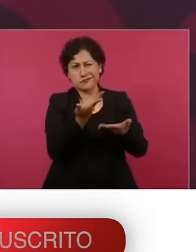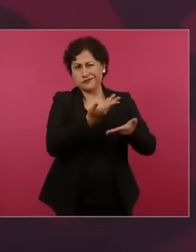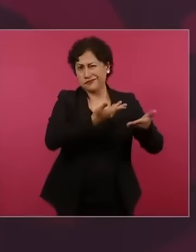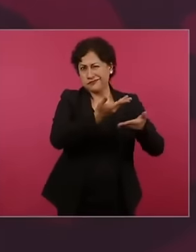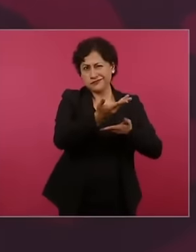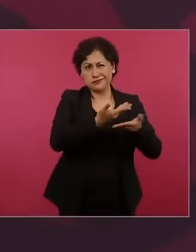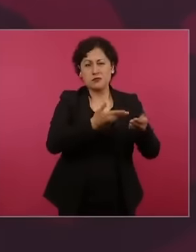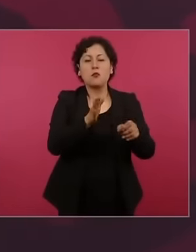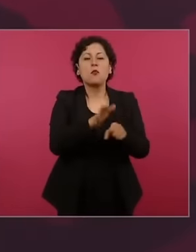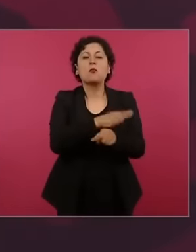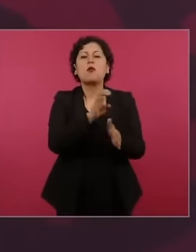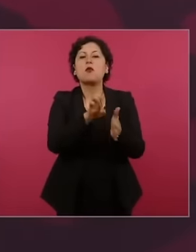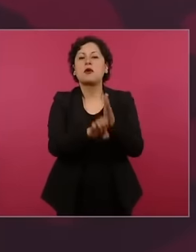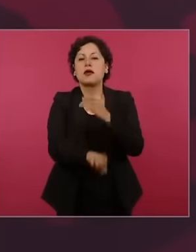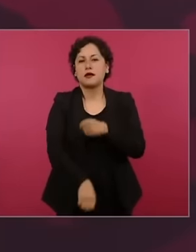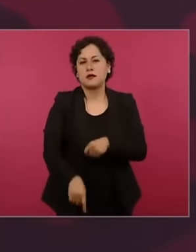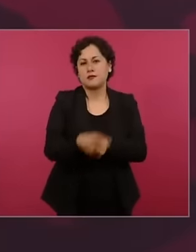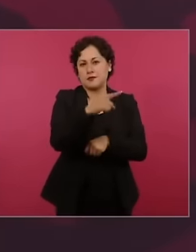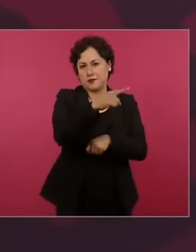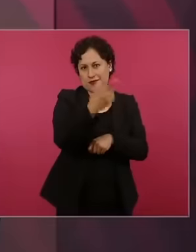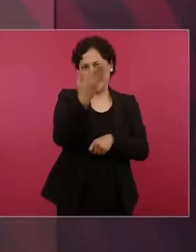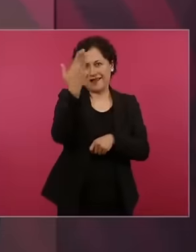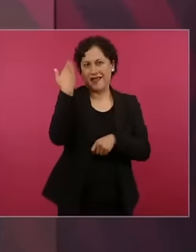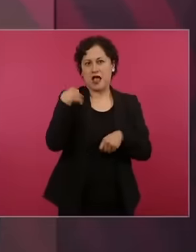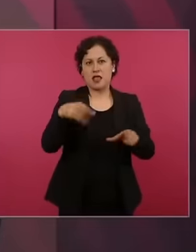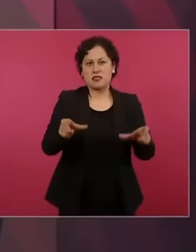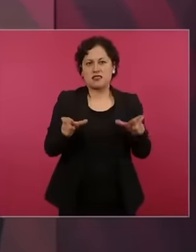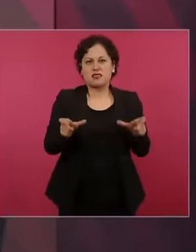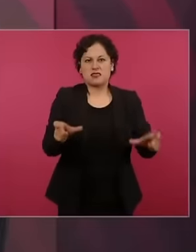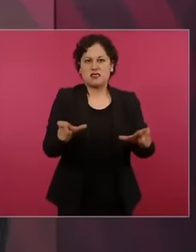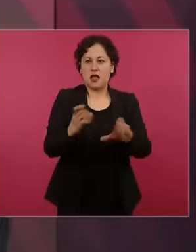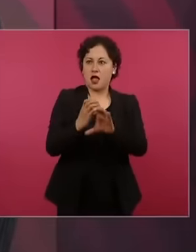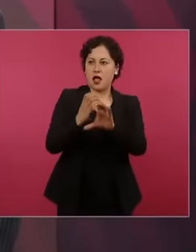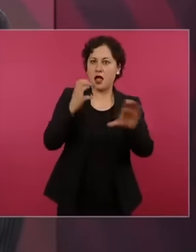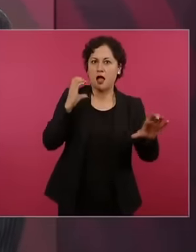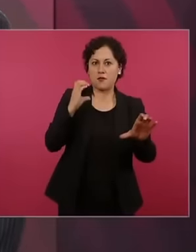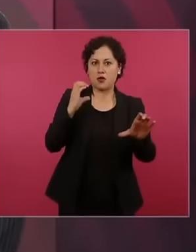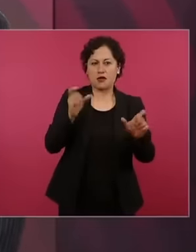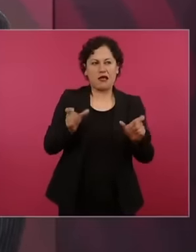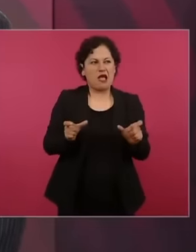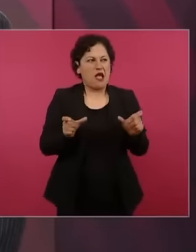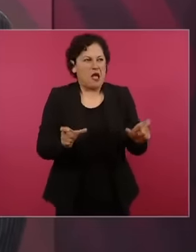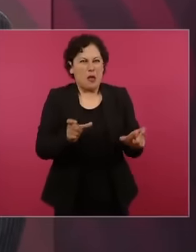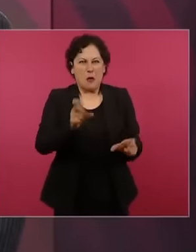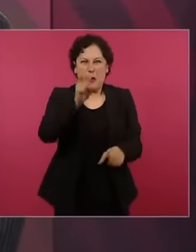para la circulación del transporte de carga, pues afecta a empresarios